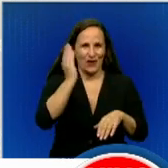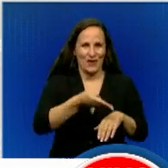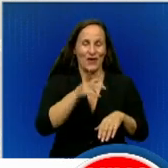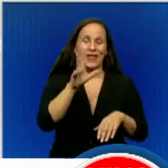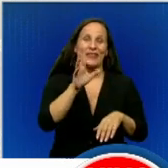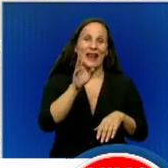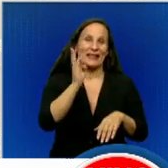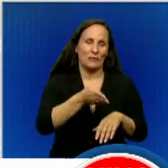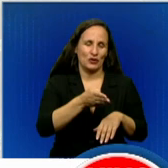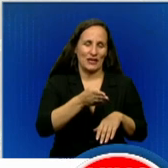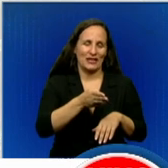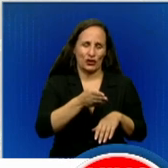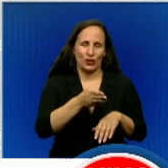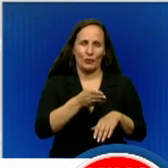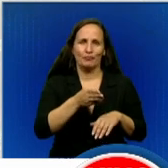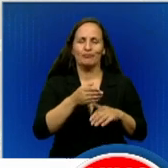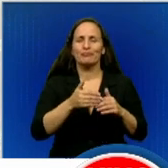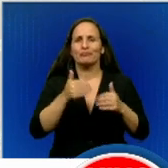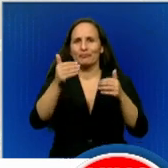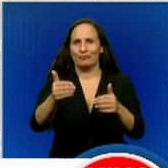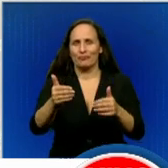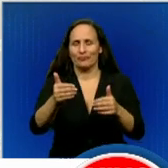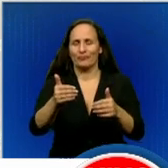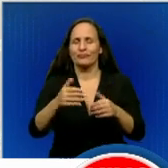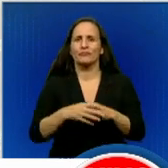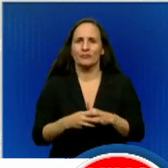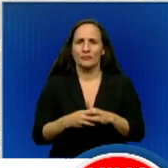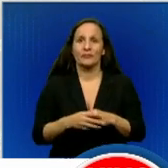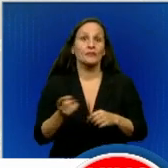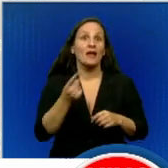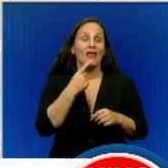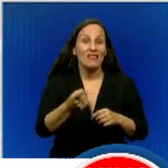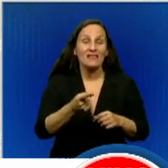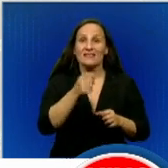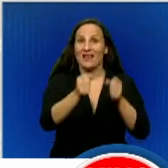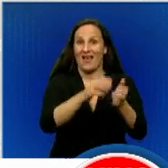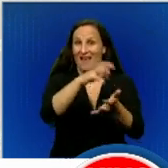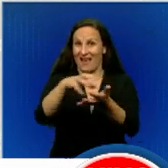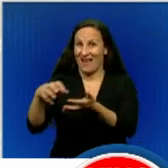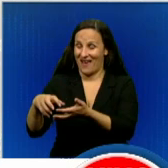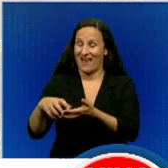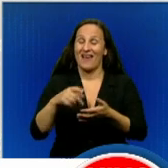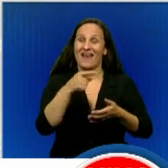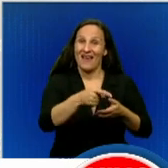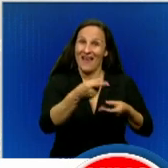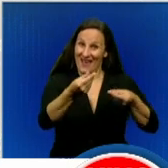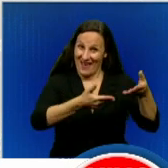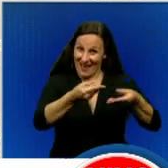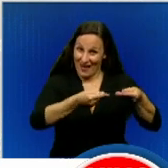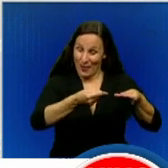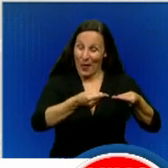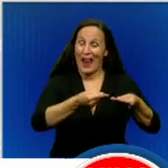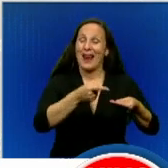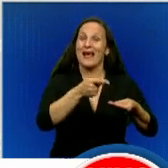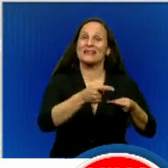30% y para todos los ejercicios dice la ley para todos los ejercicios iniciados después del